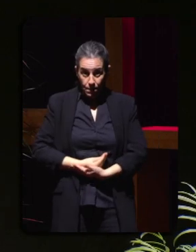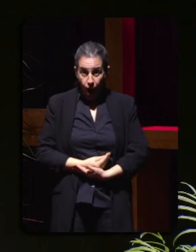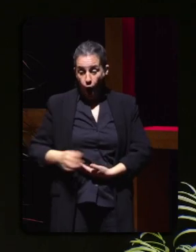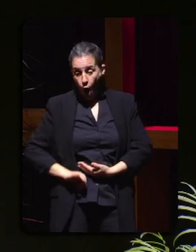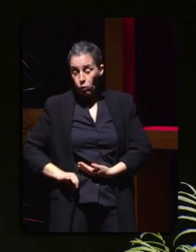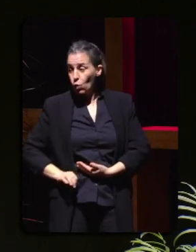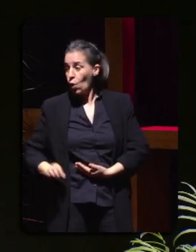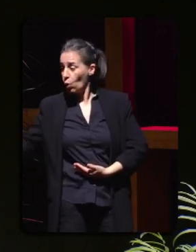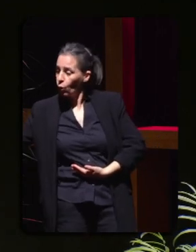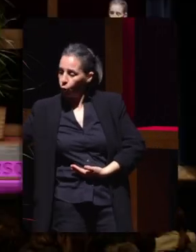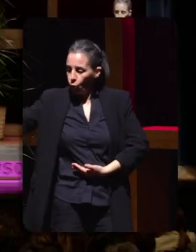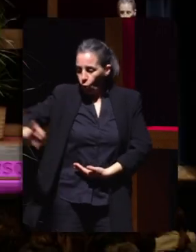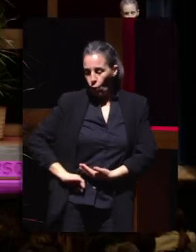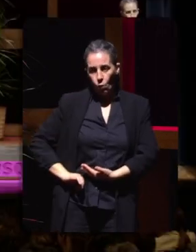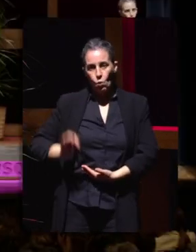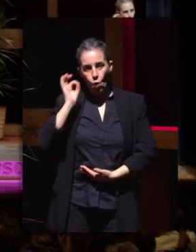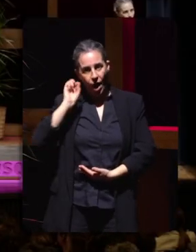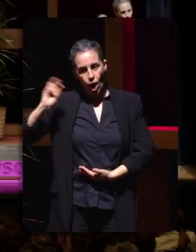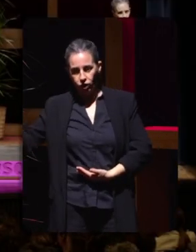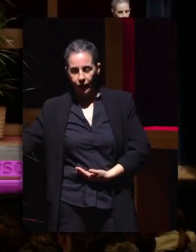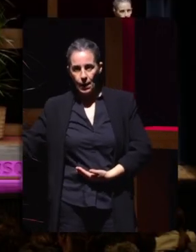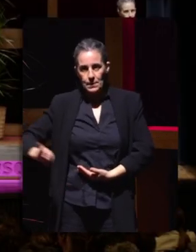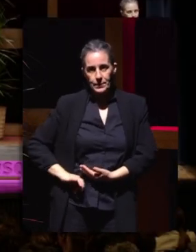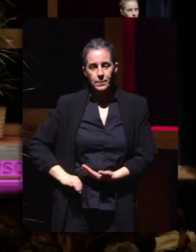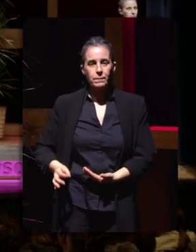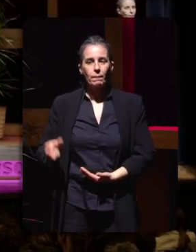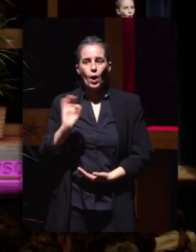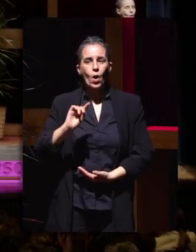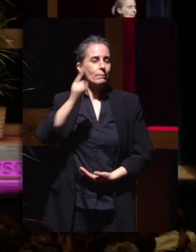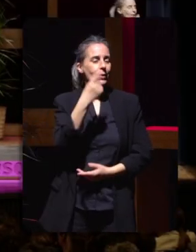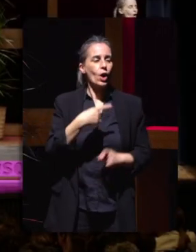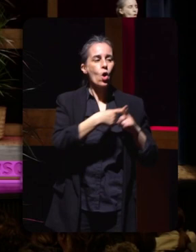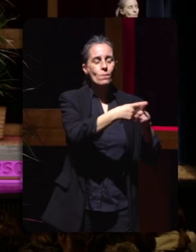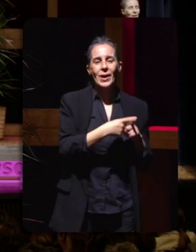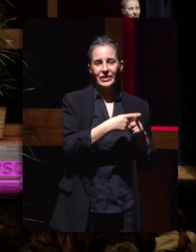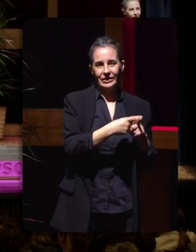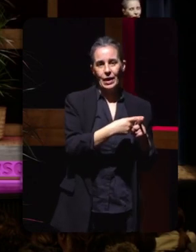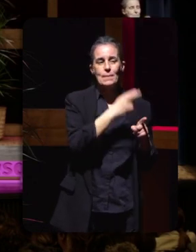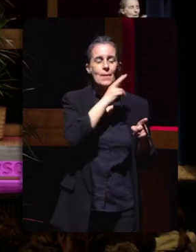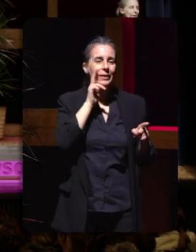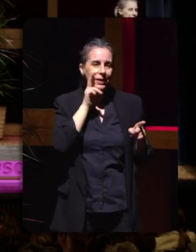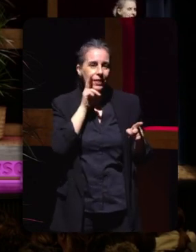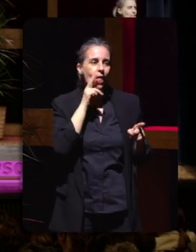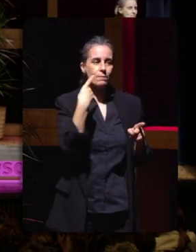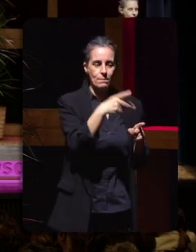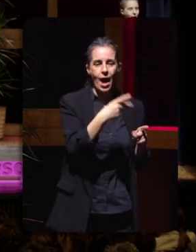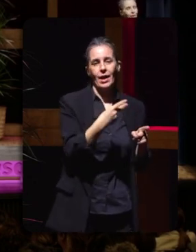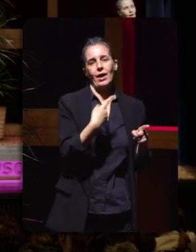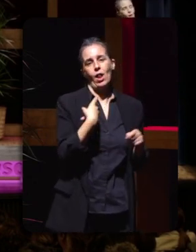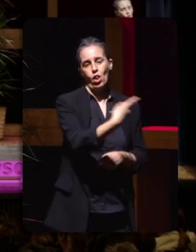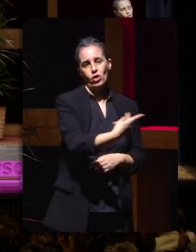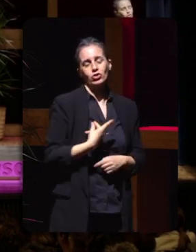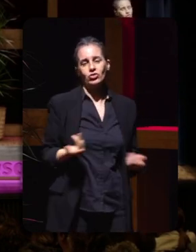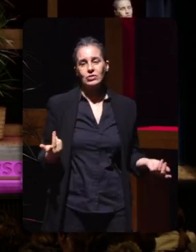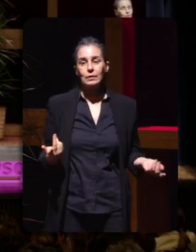primeras en tener hijos con otras mujeres y las primeras en compartir de forma generalizada la maternidad con nuestras parejas que por